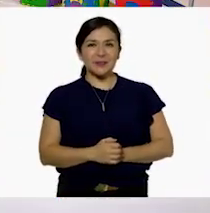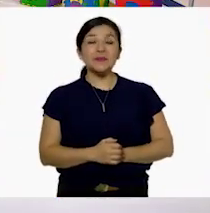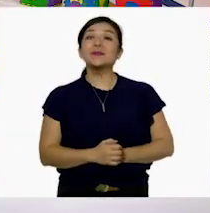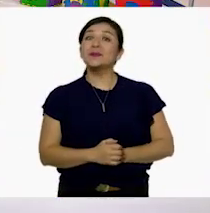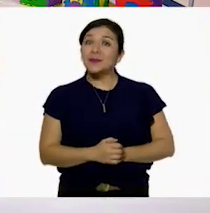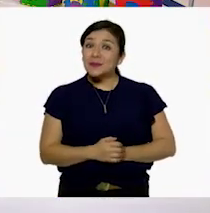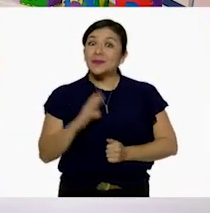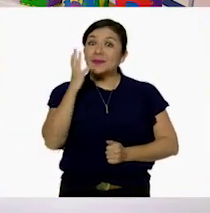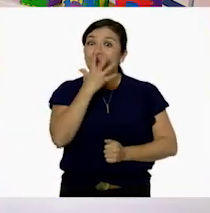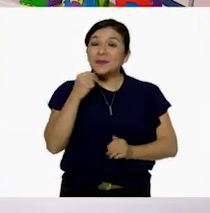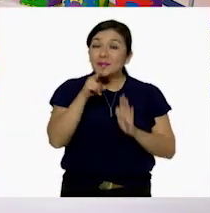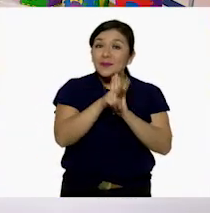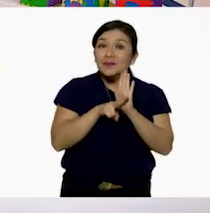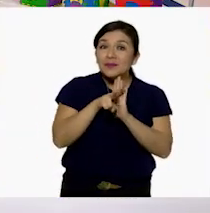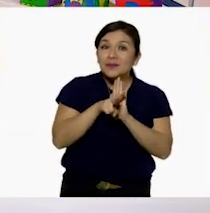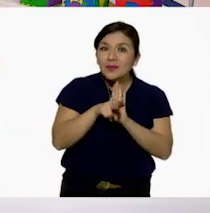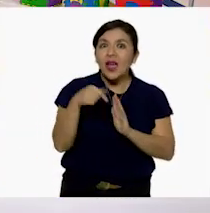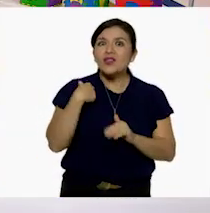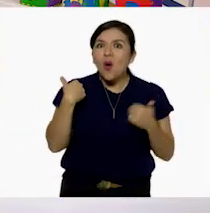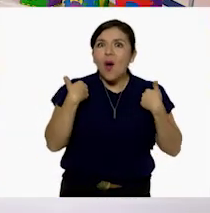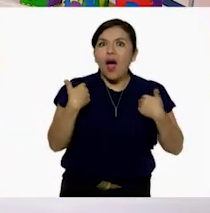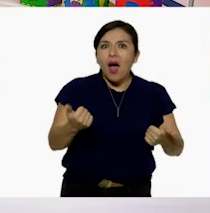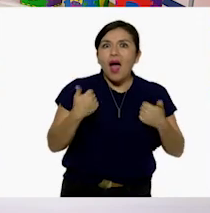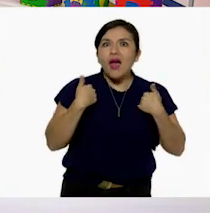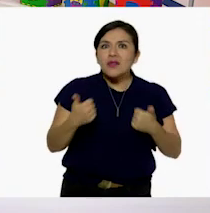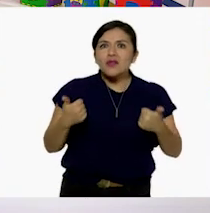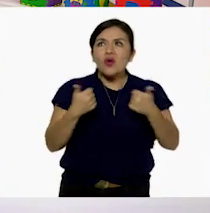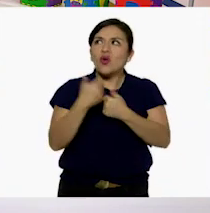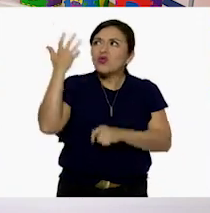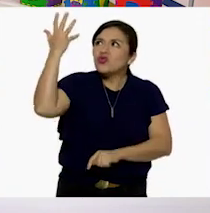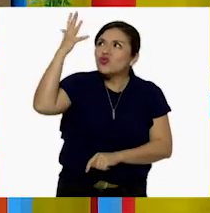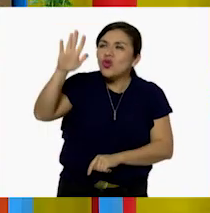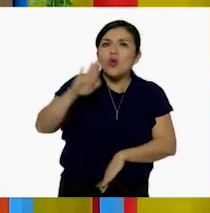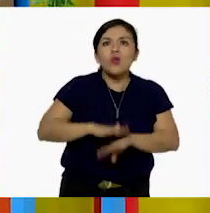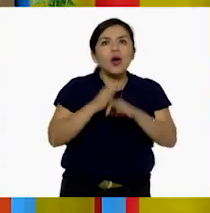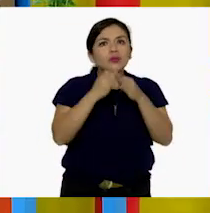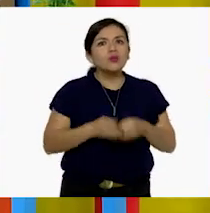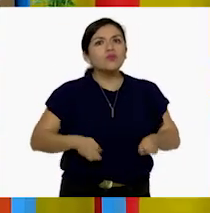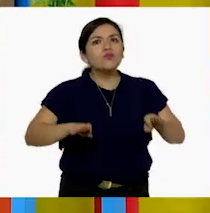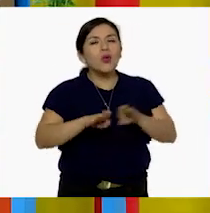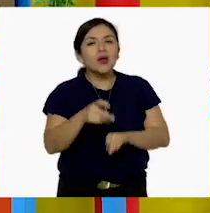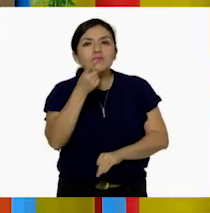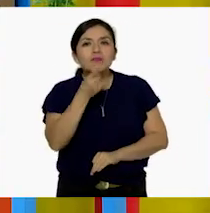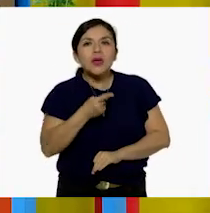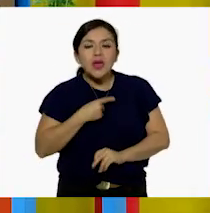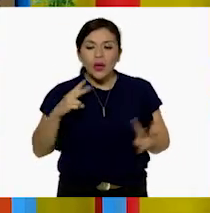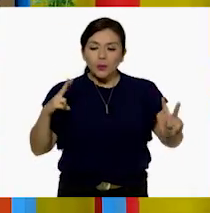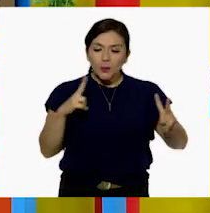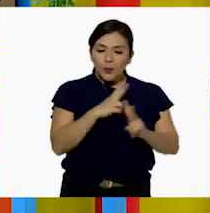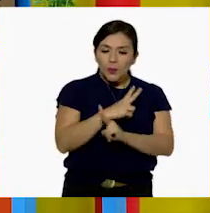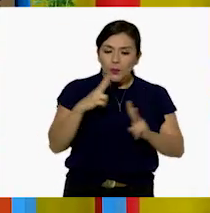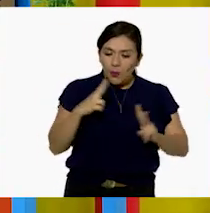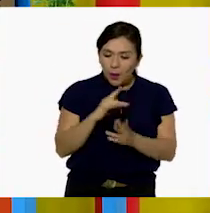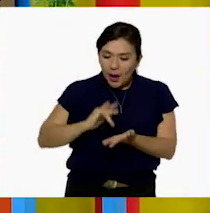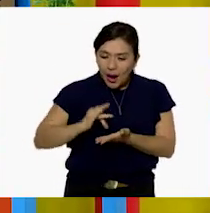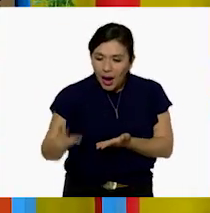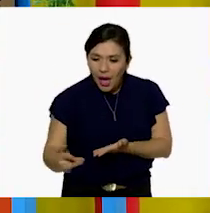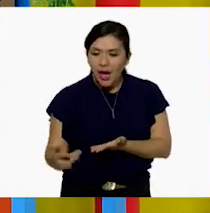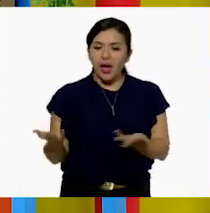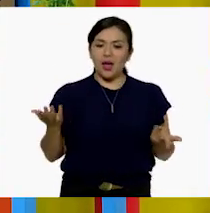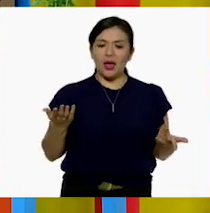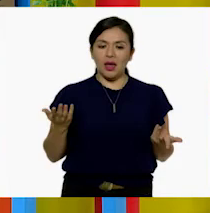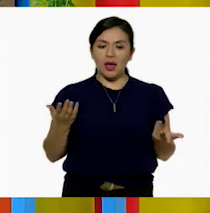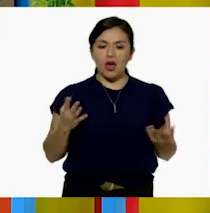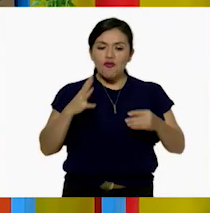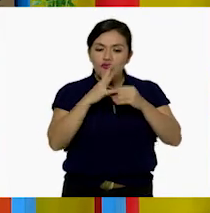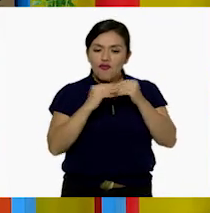¡Ay, qué buen video! Ya estoy entendiendo, son tan importantes, nos dan el aire que respiramos, nos dan